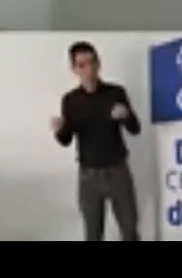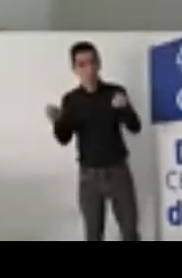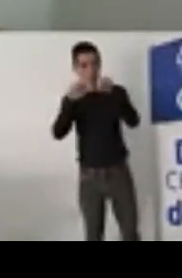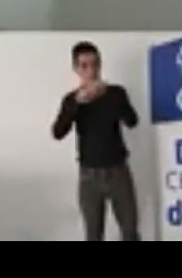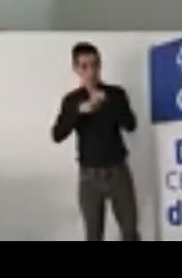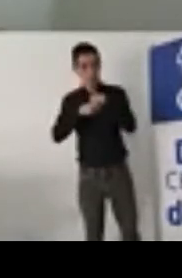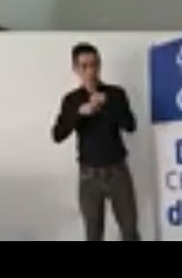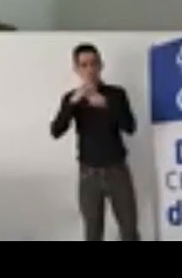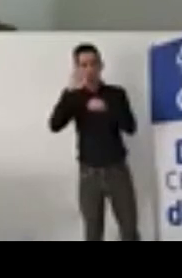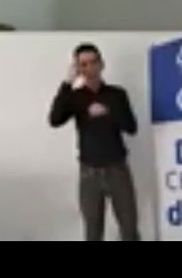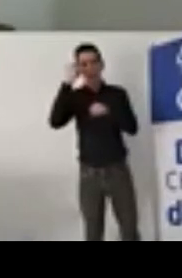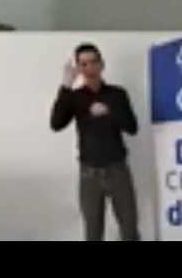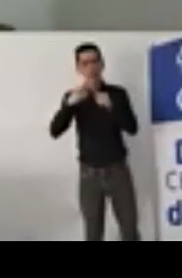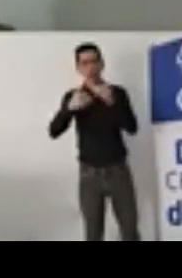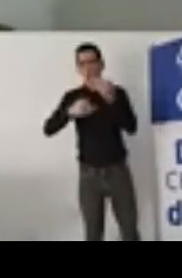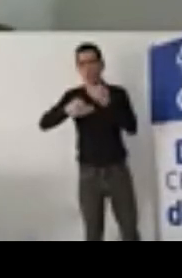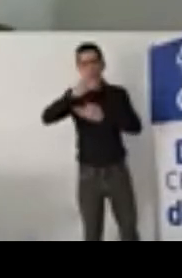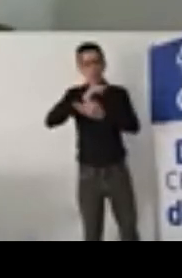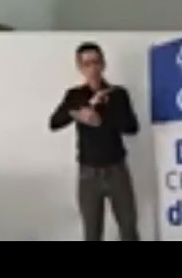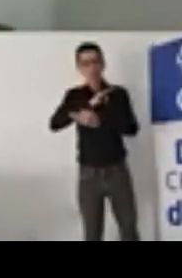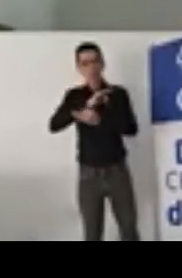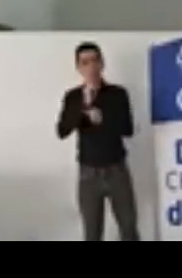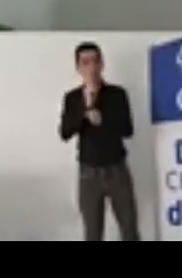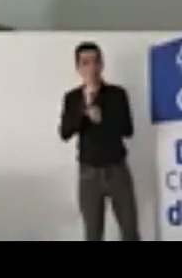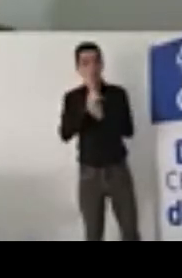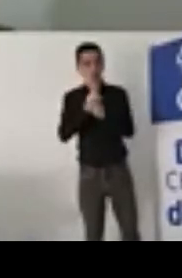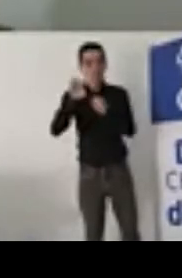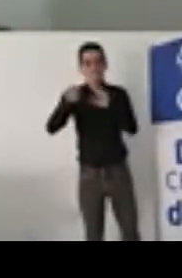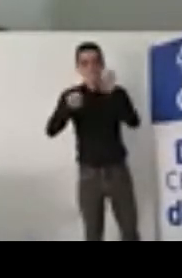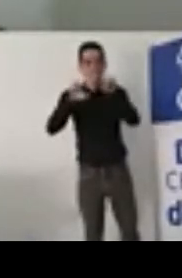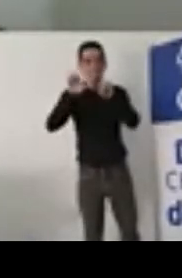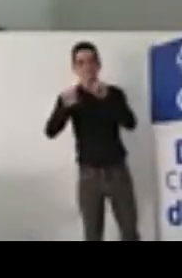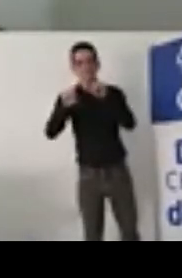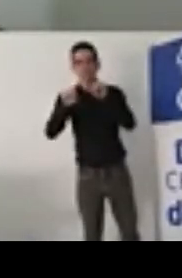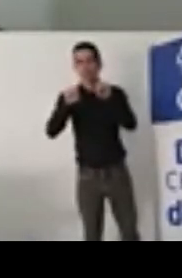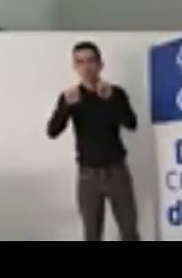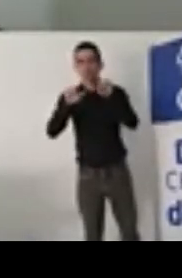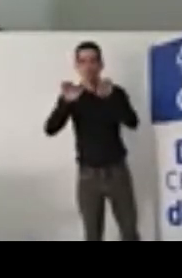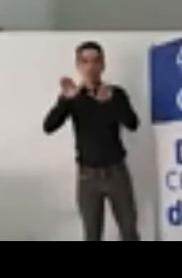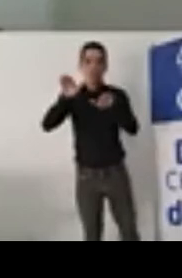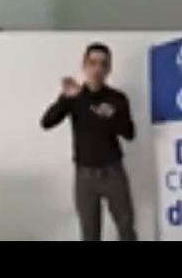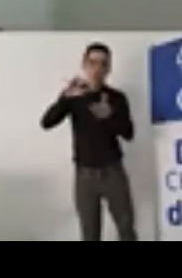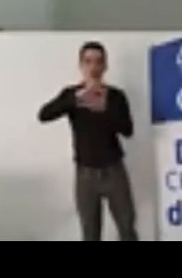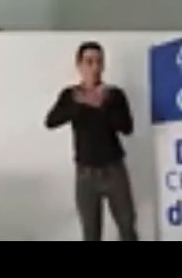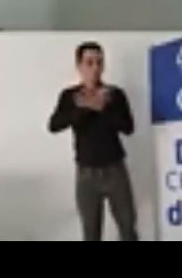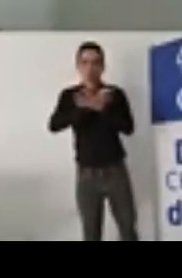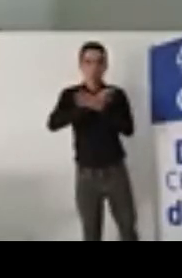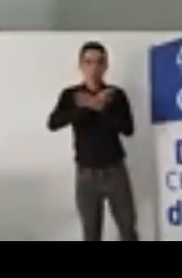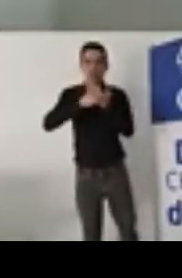las brechas que tenemos entre los diferentes puntos de partida de los que arrancan